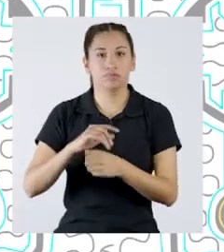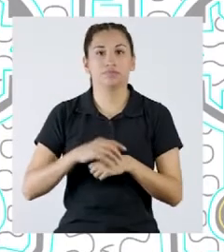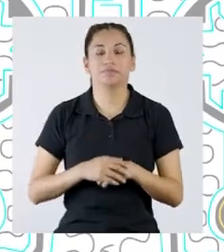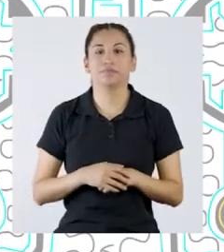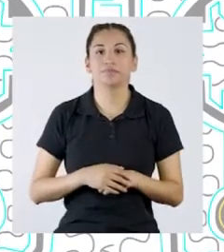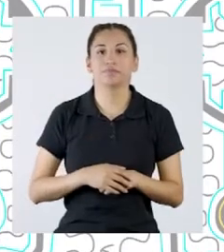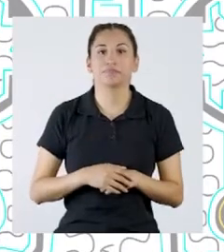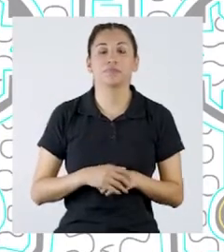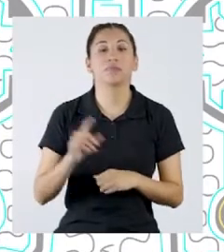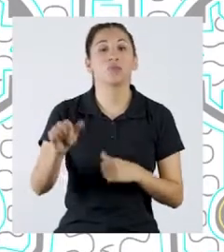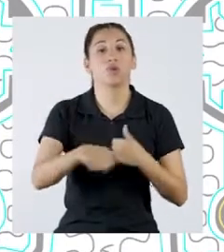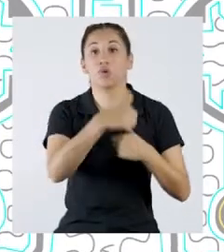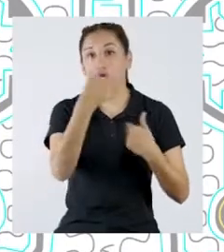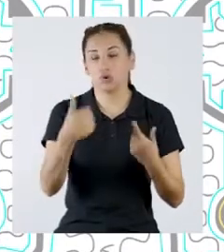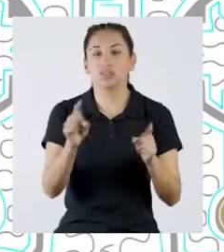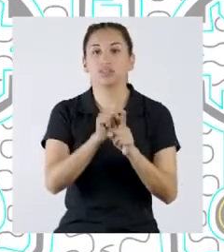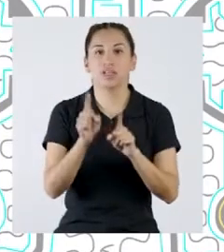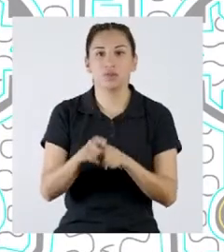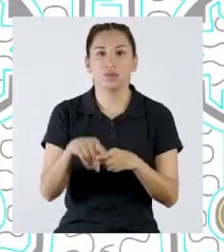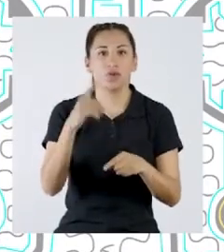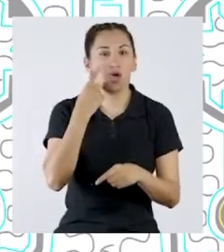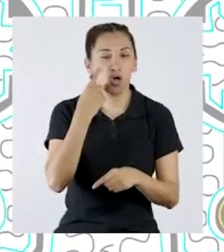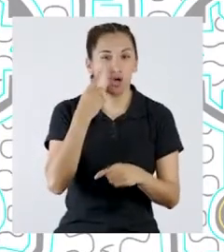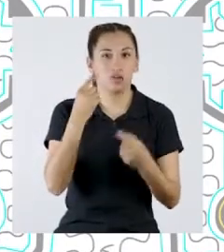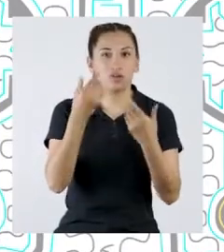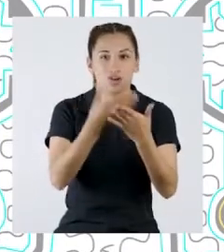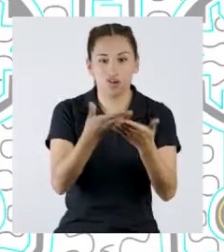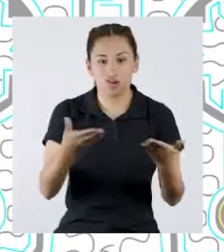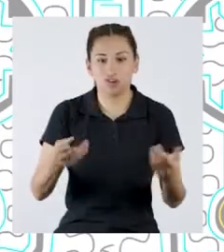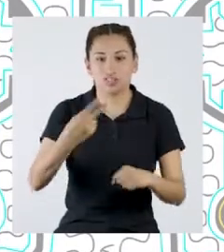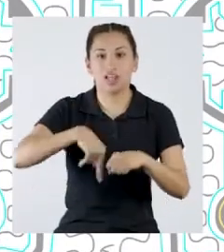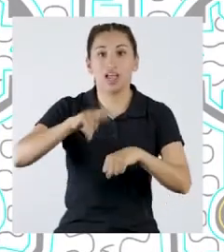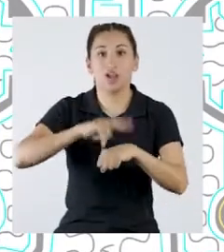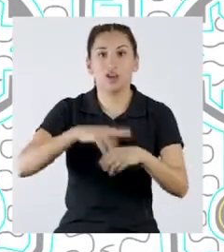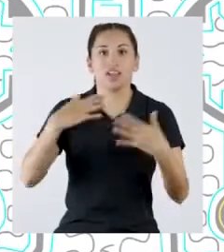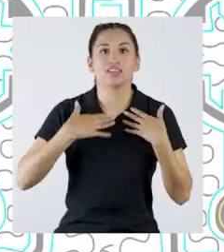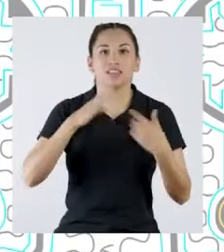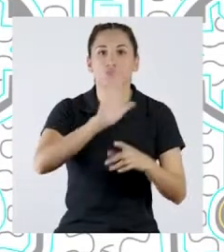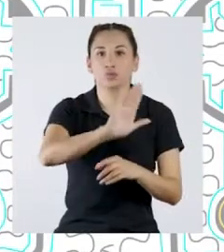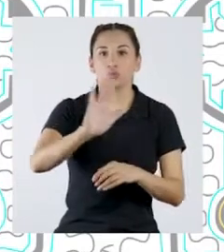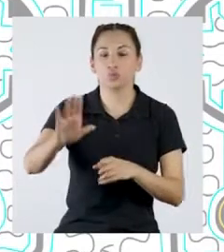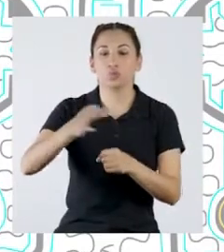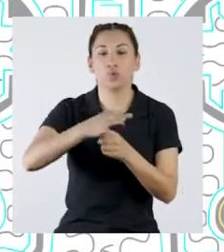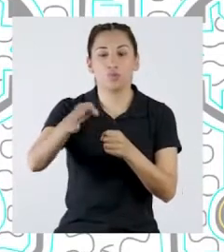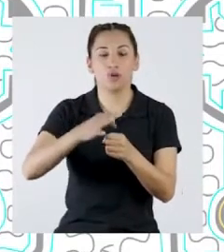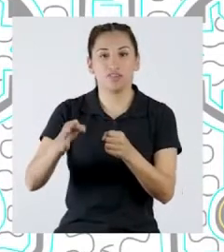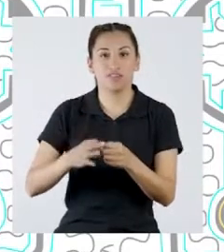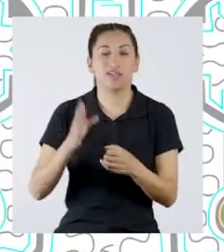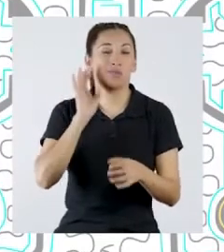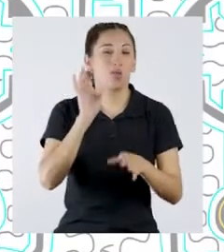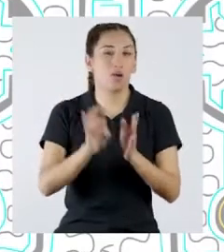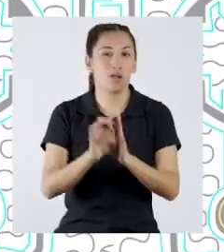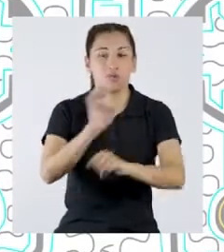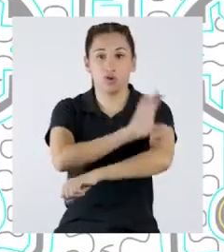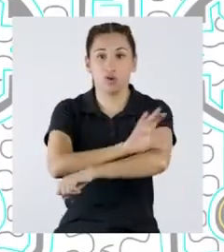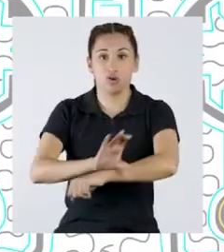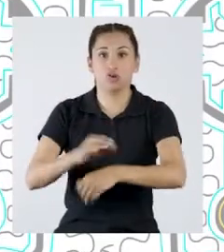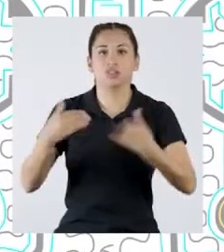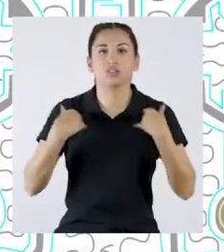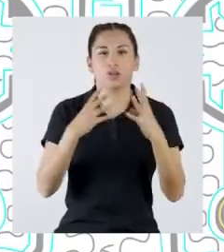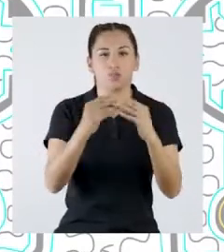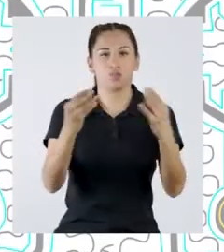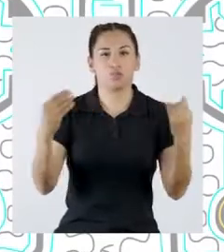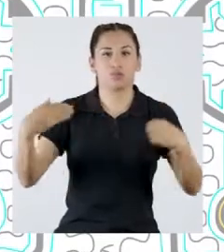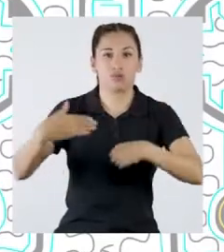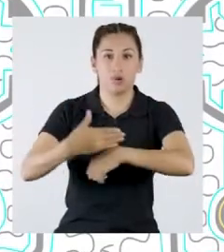inagotables. También reconocimos los recursos naturales que hay en cada región. Por ejemplo, en la costa hay abundancia